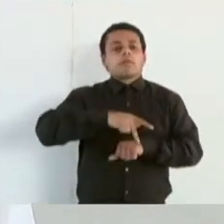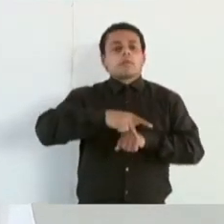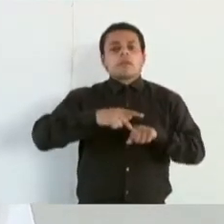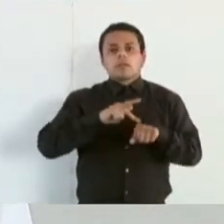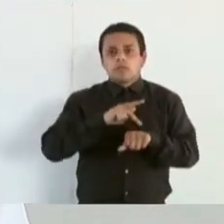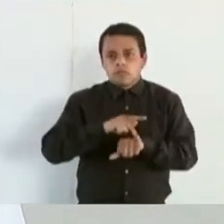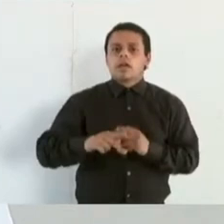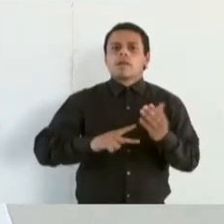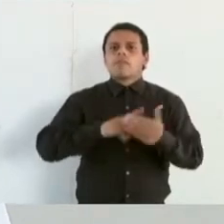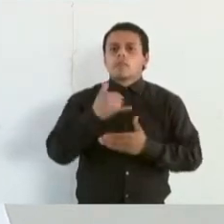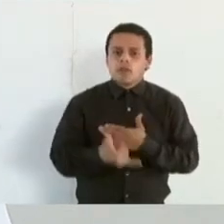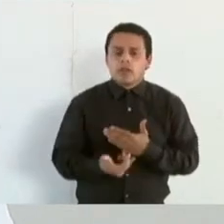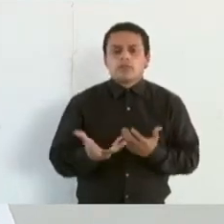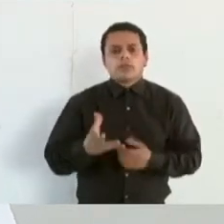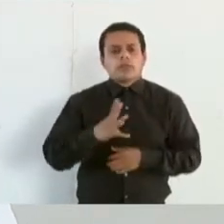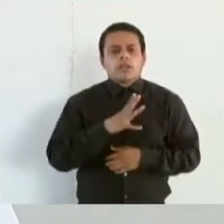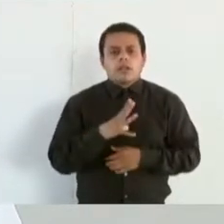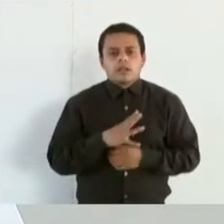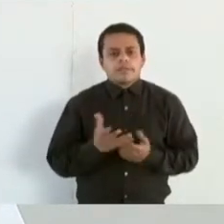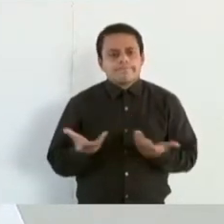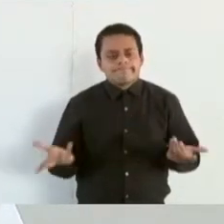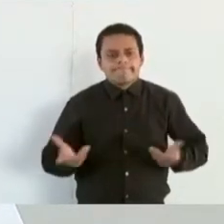otros programas, se está